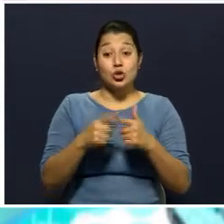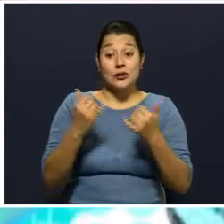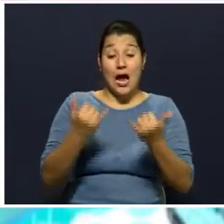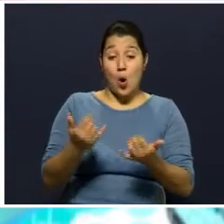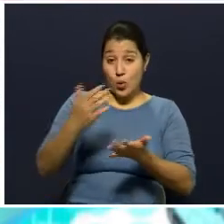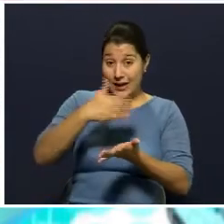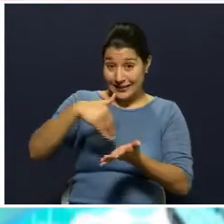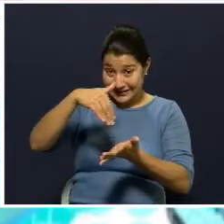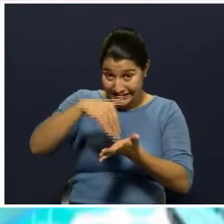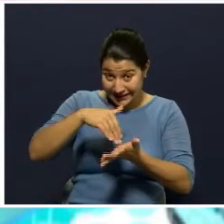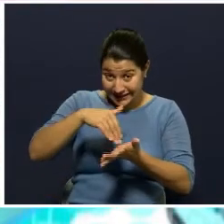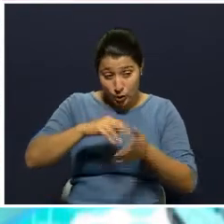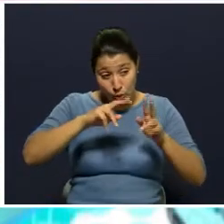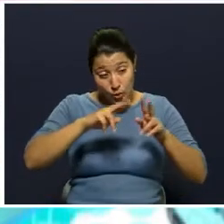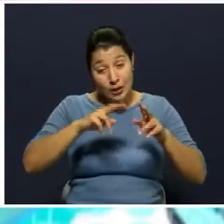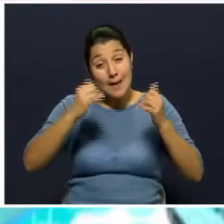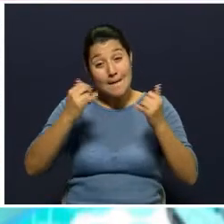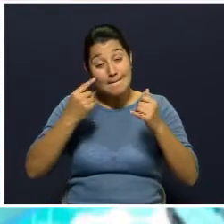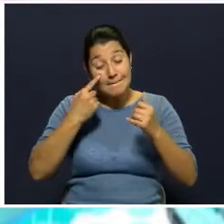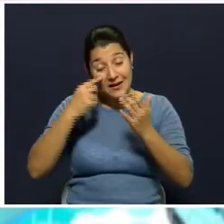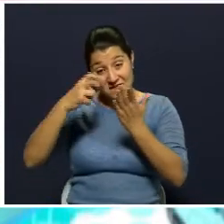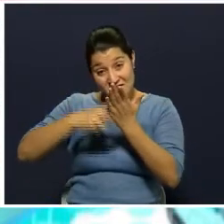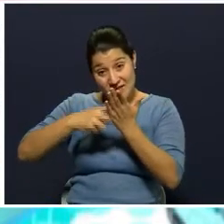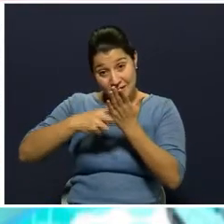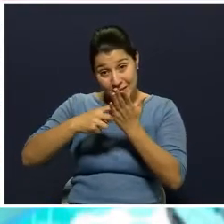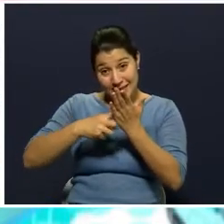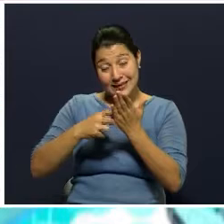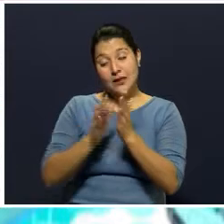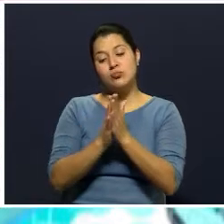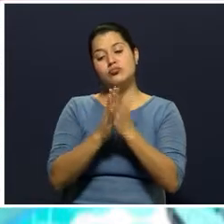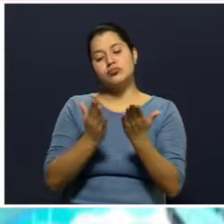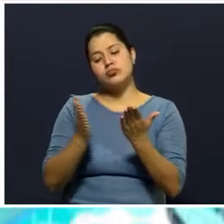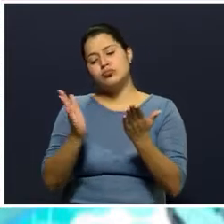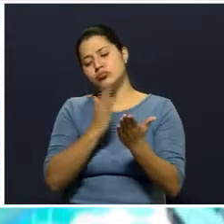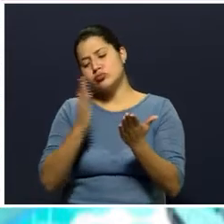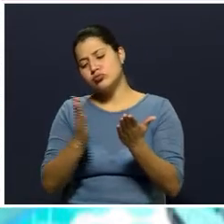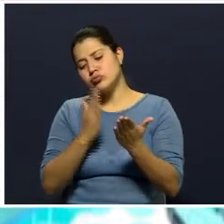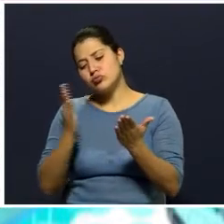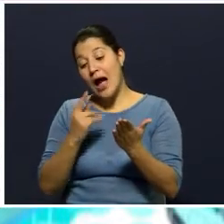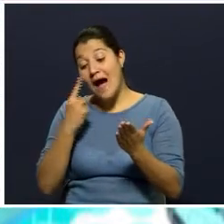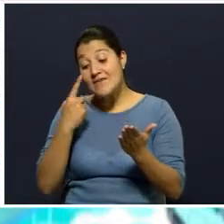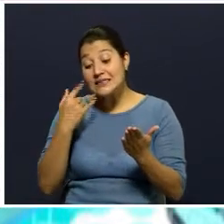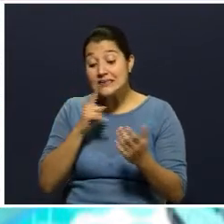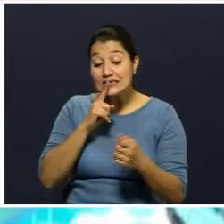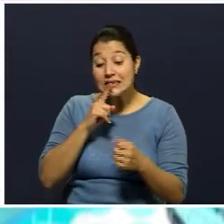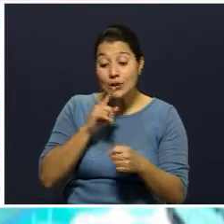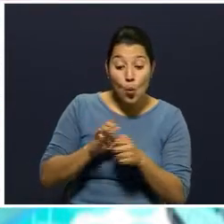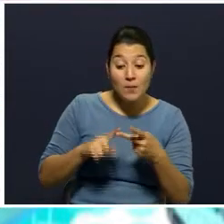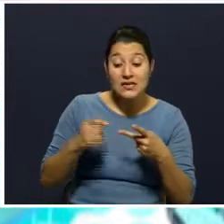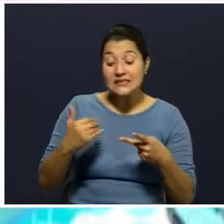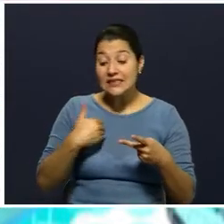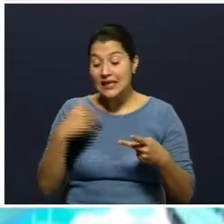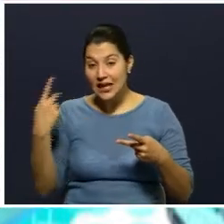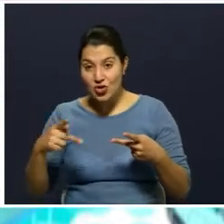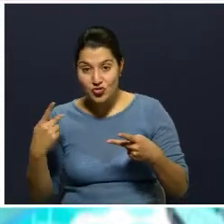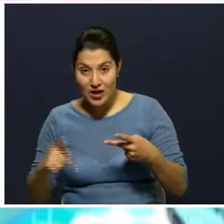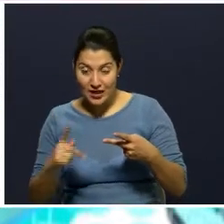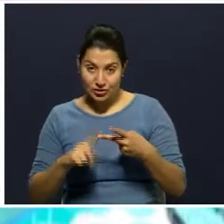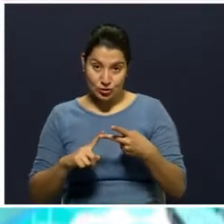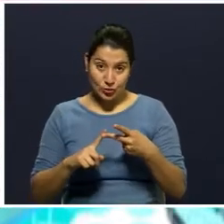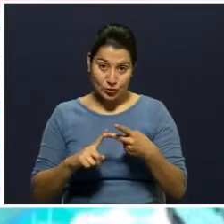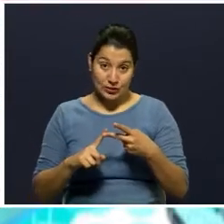están revisando esos expedientes físicos, clínicos que tiene cada persona para ver si cumple o tiene alguno de esos factores de riesgo que los